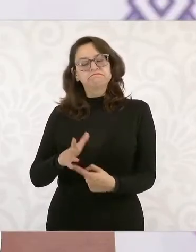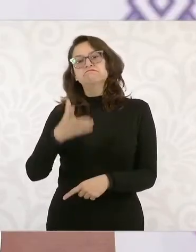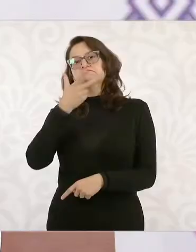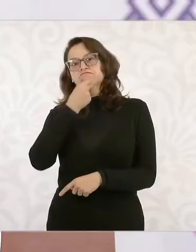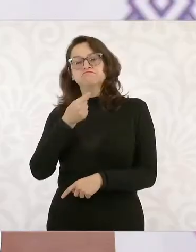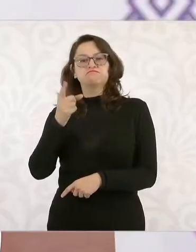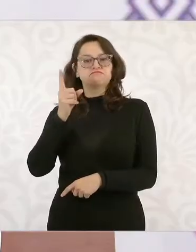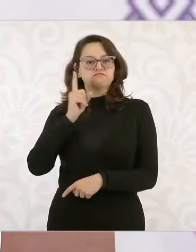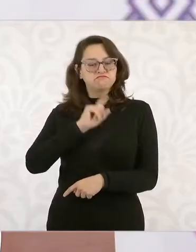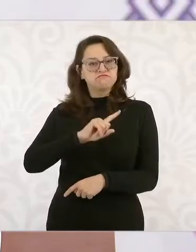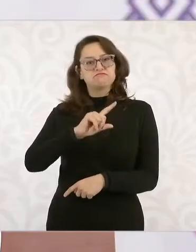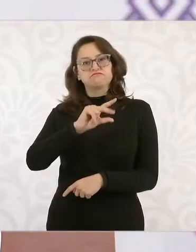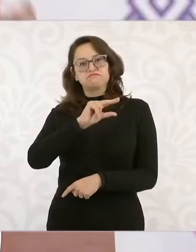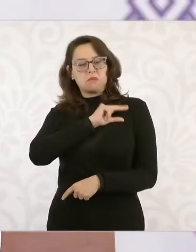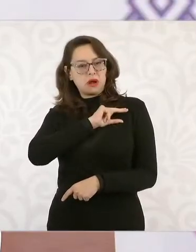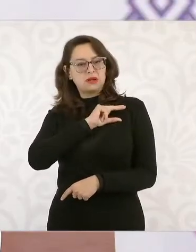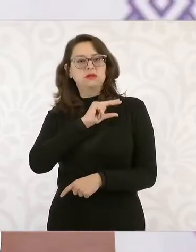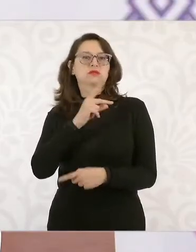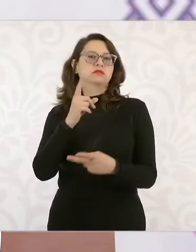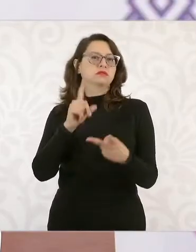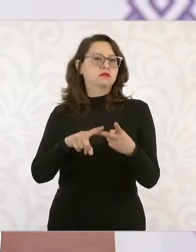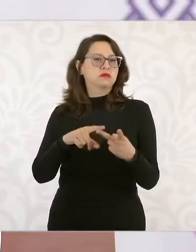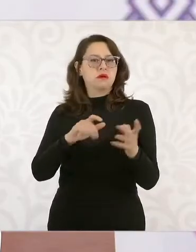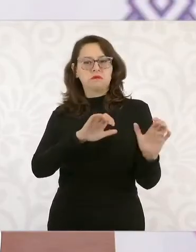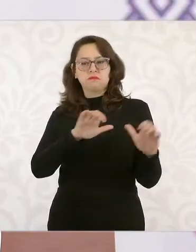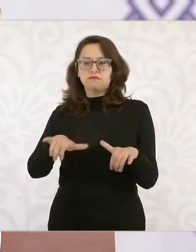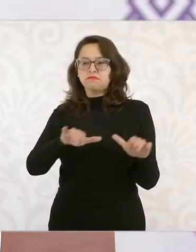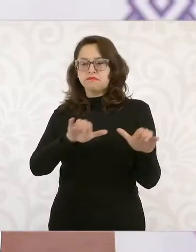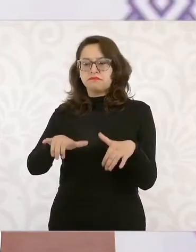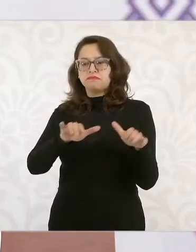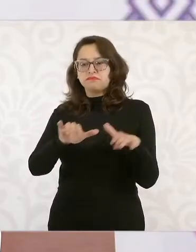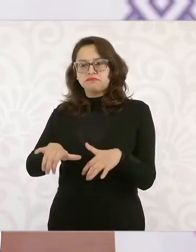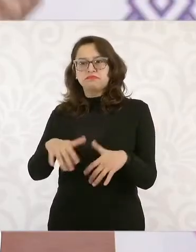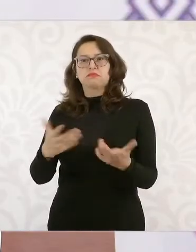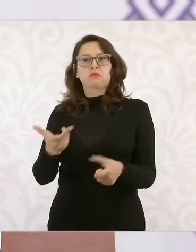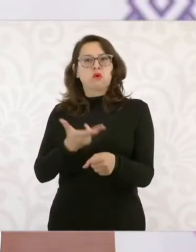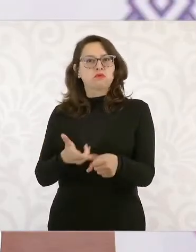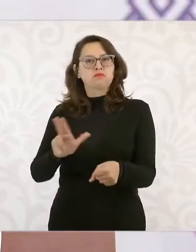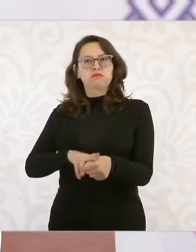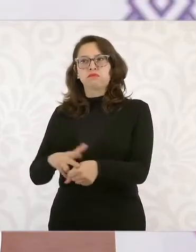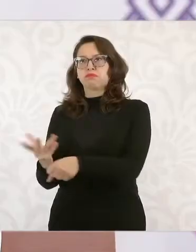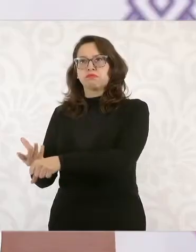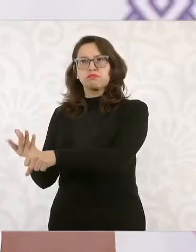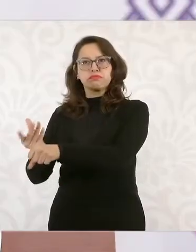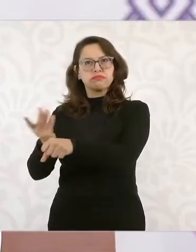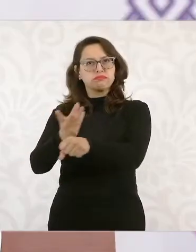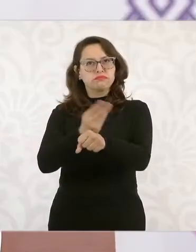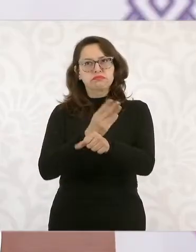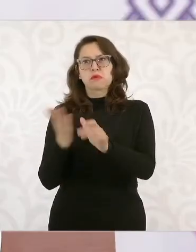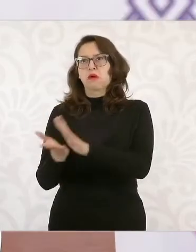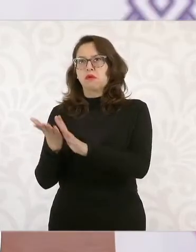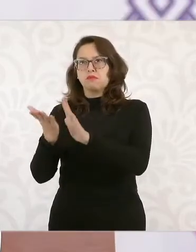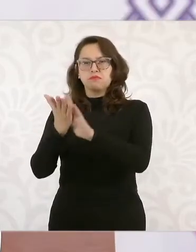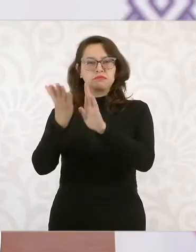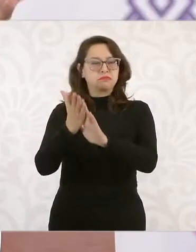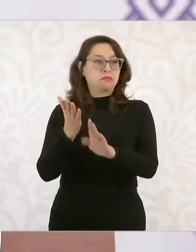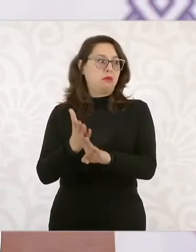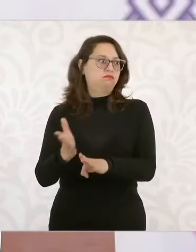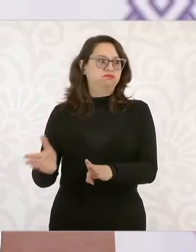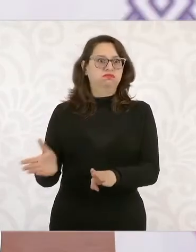médicos especialistas, de mejorar la infraestructura que durante tantos años estuvo sin